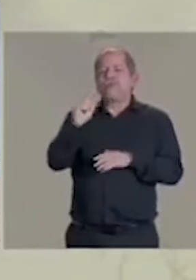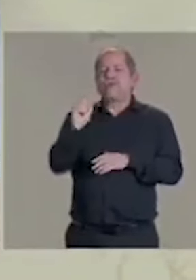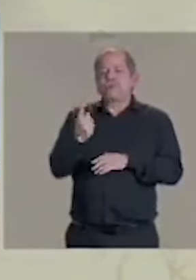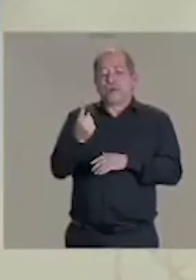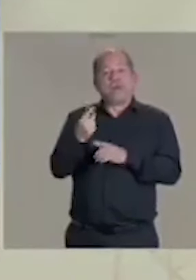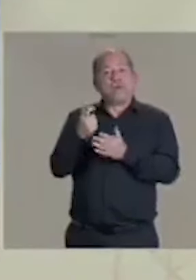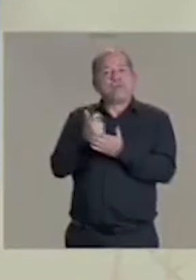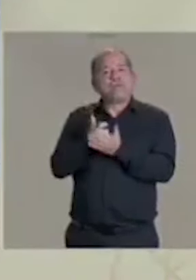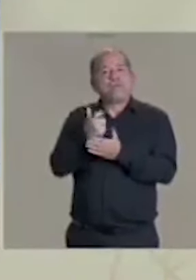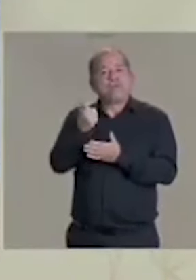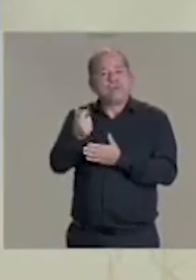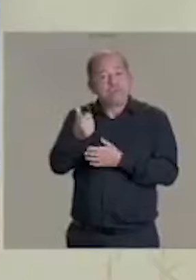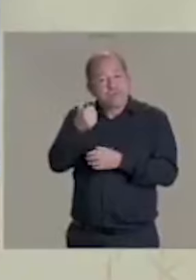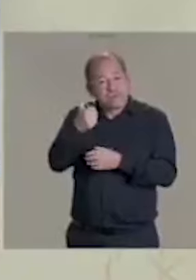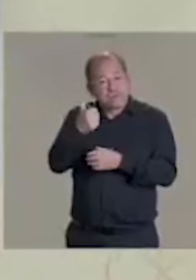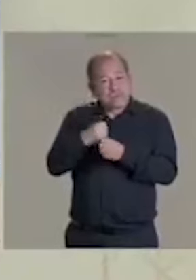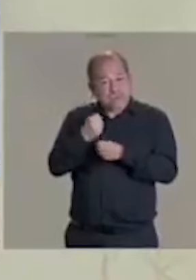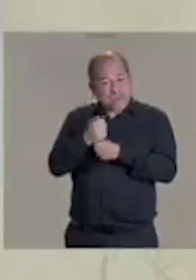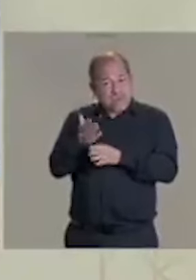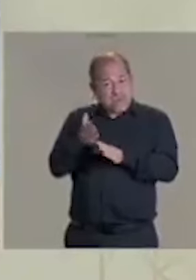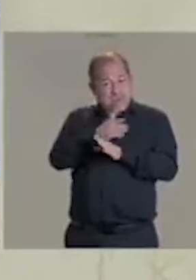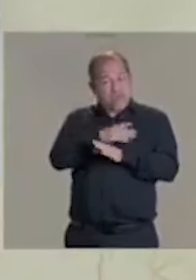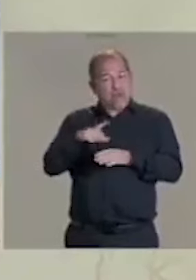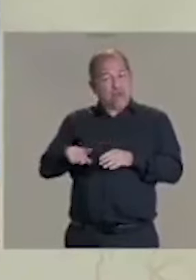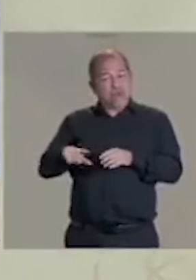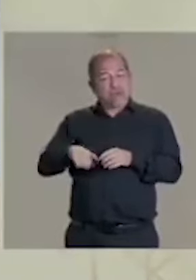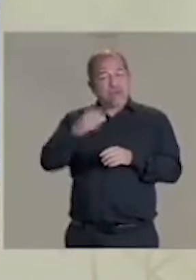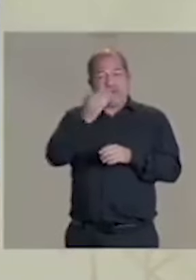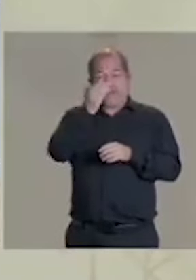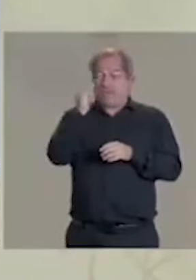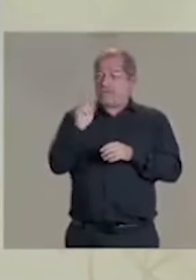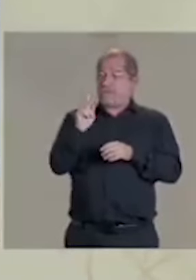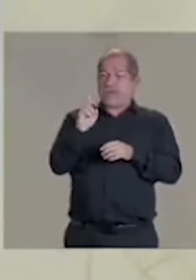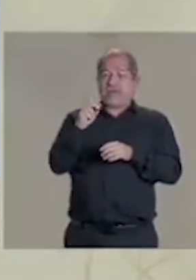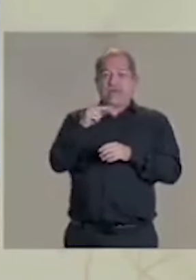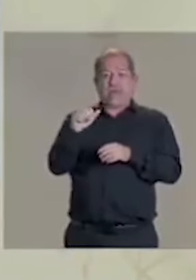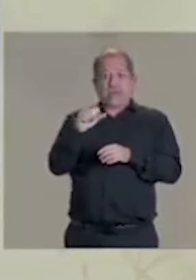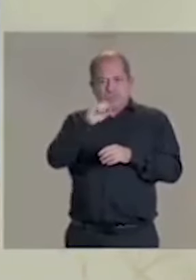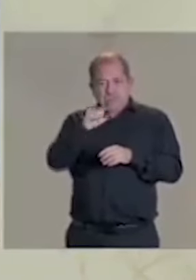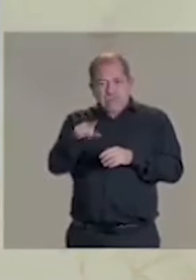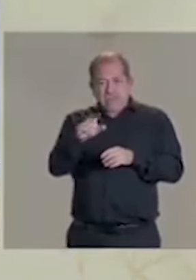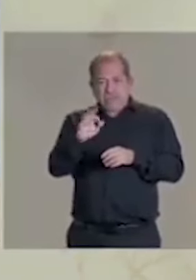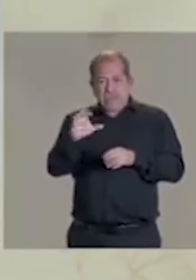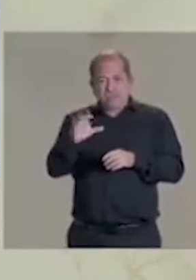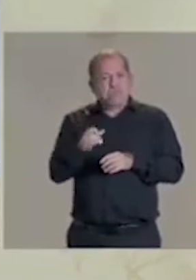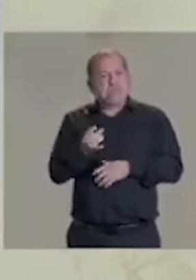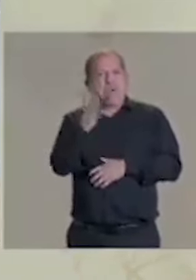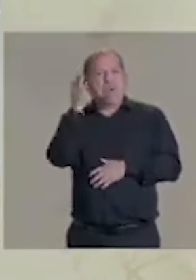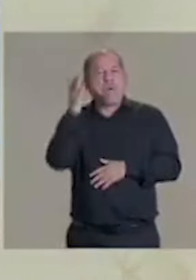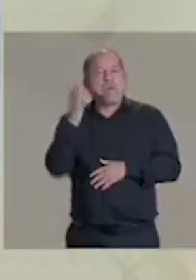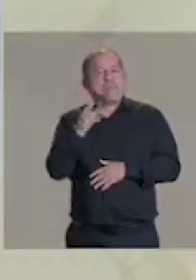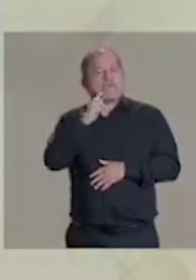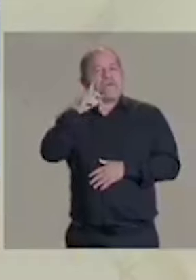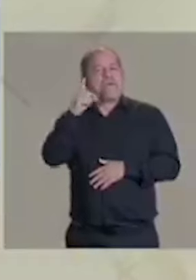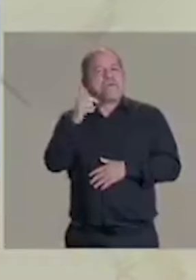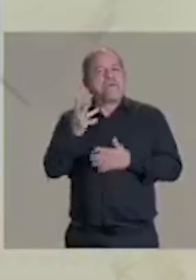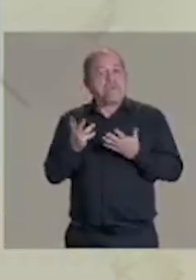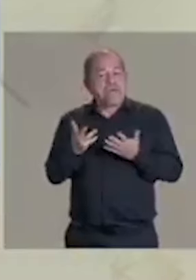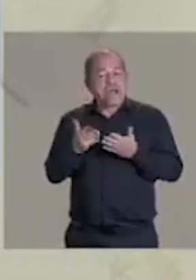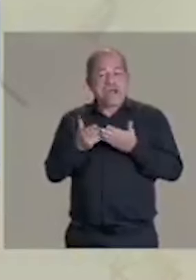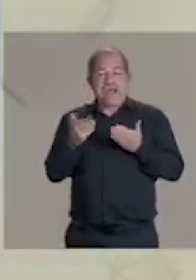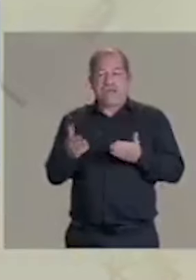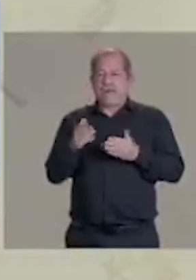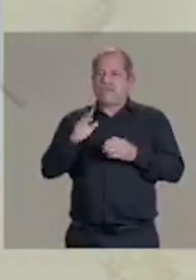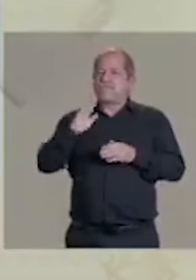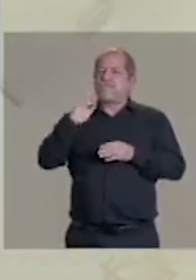de Peña Nieto y lo que el sexenio de Calderón, no se diga. El peso, la moneda más fuerte que hay hoy en todo